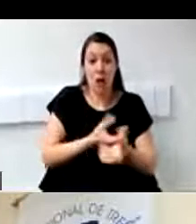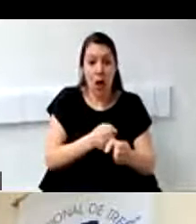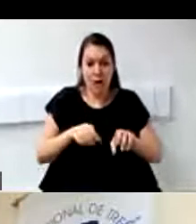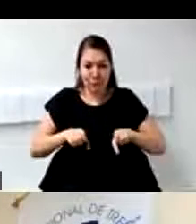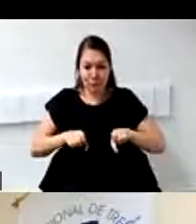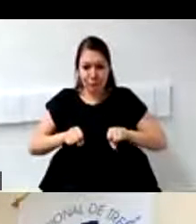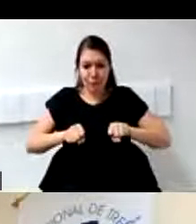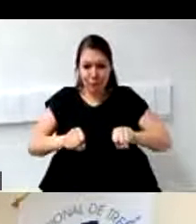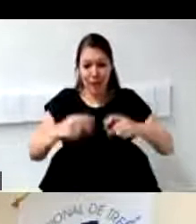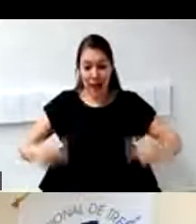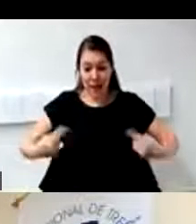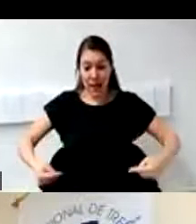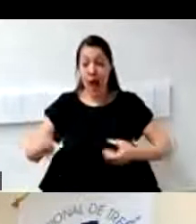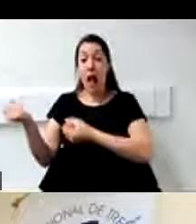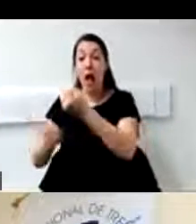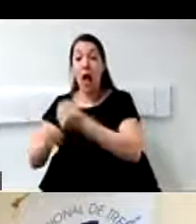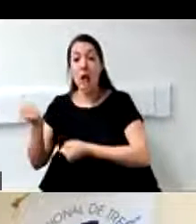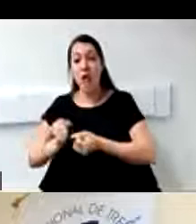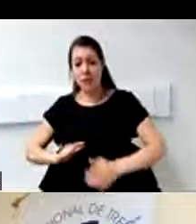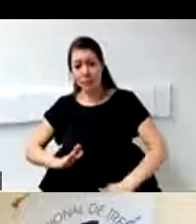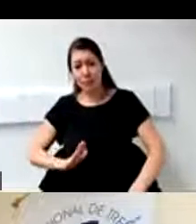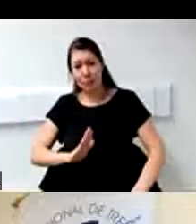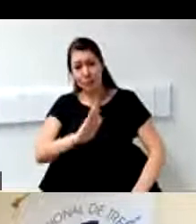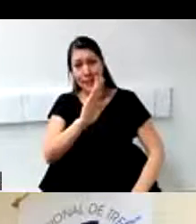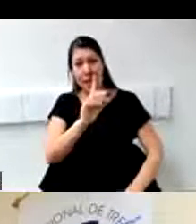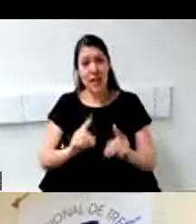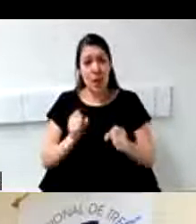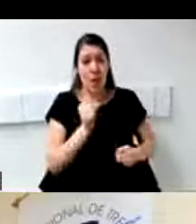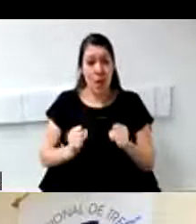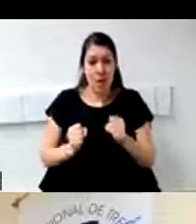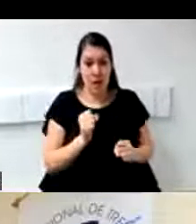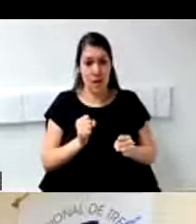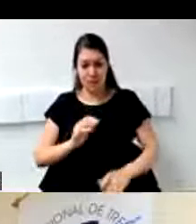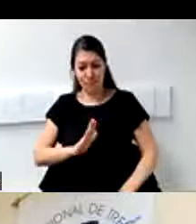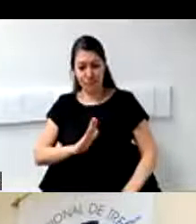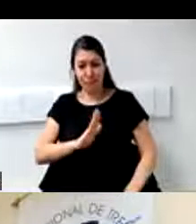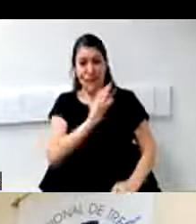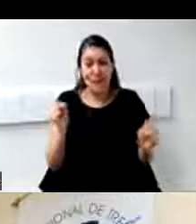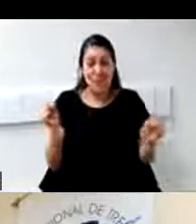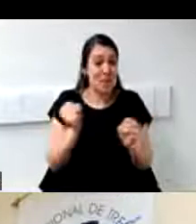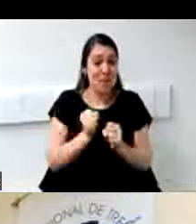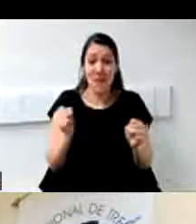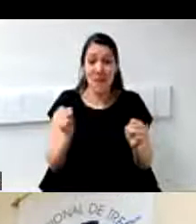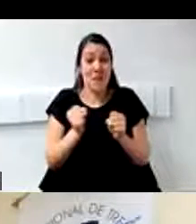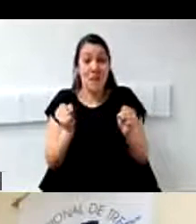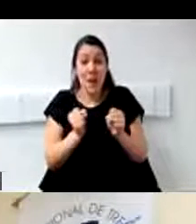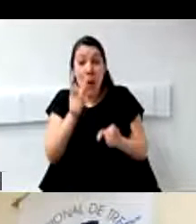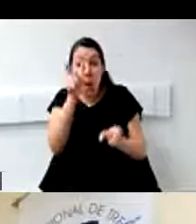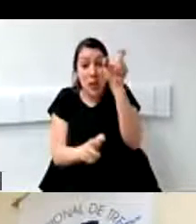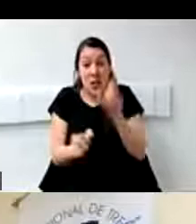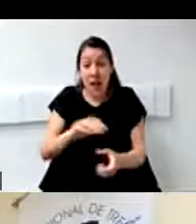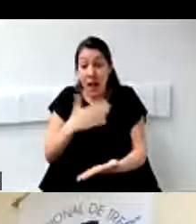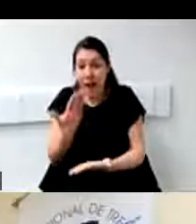auto, son tan empinadas que a veces vamos hasta corriendo, miedo de que esa persona se caiga.